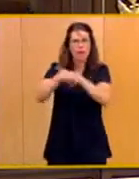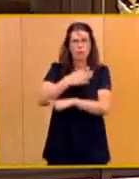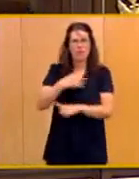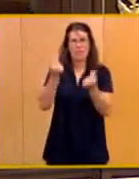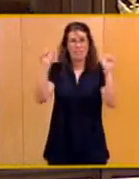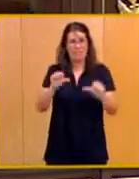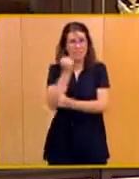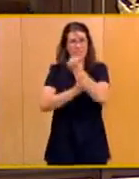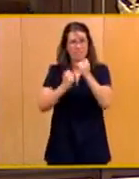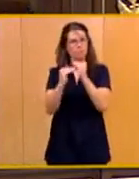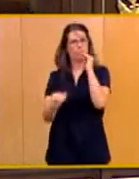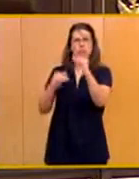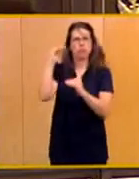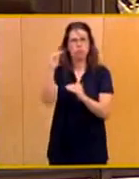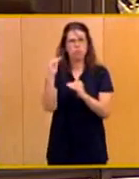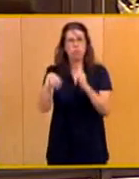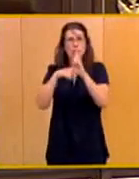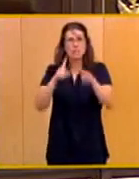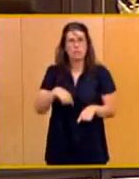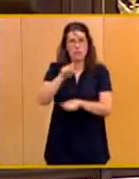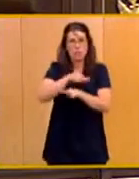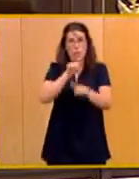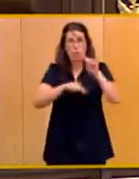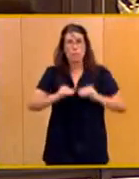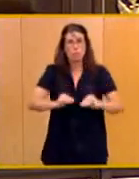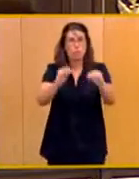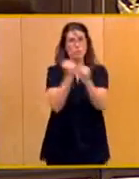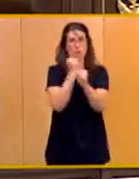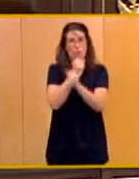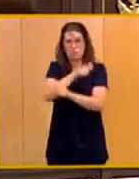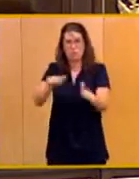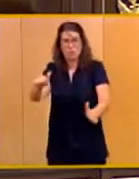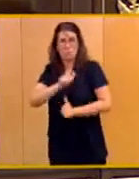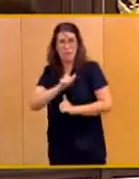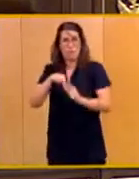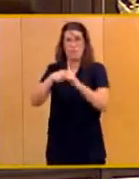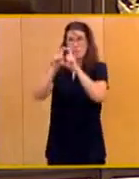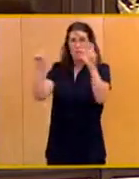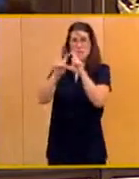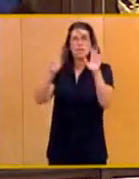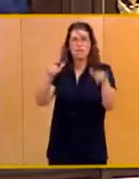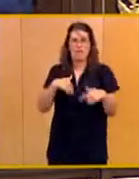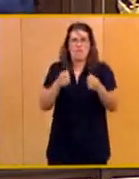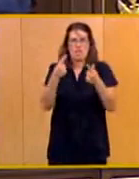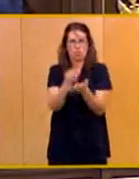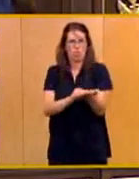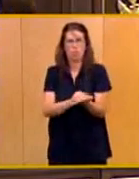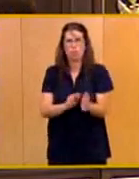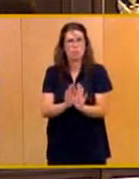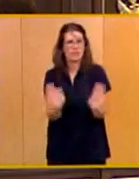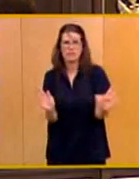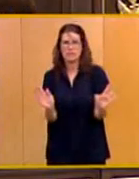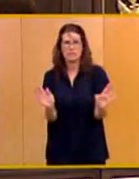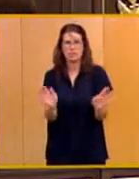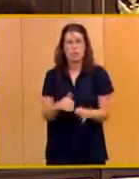los problemas que tienen trabajadores, desempleados y empresas. Útil para que a la salida de